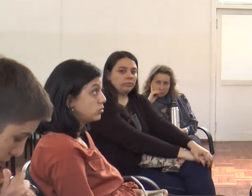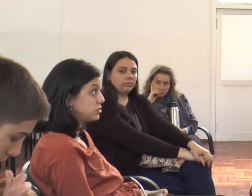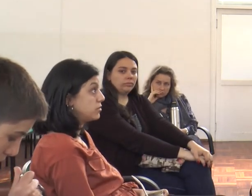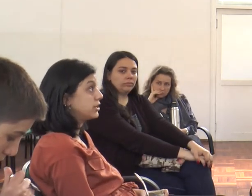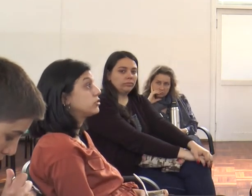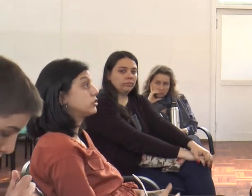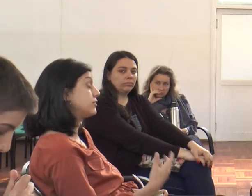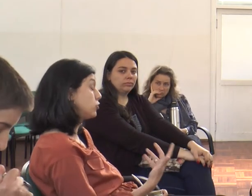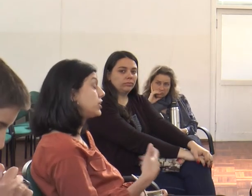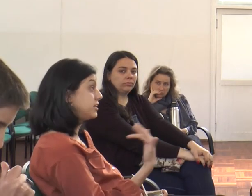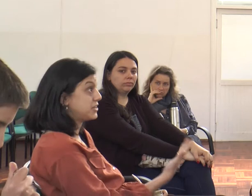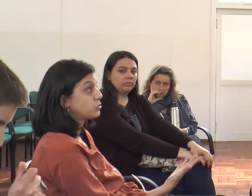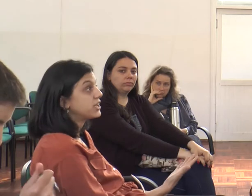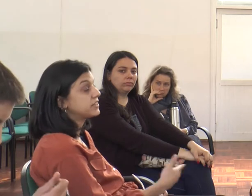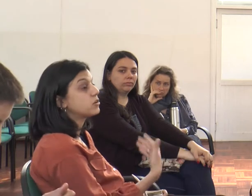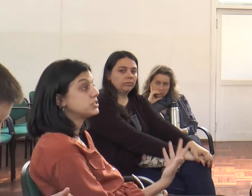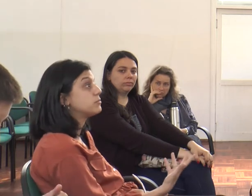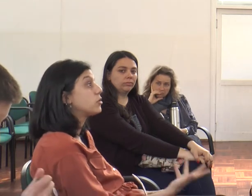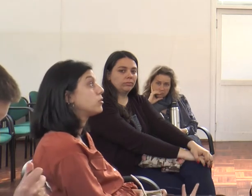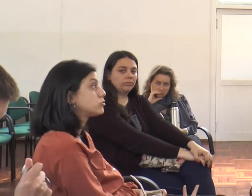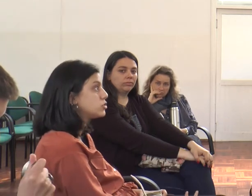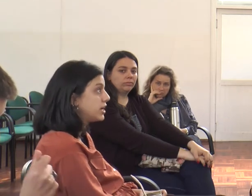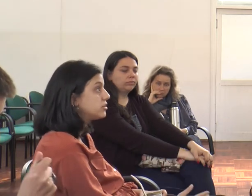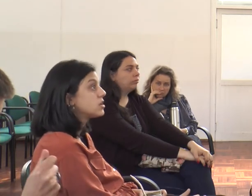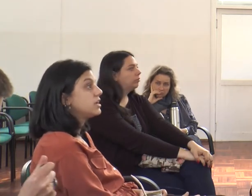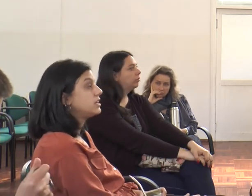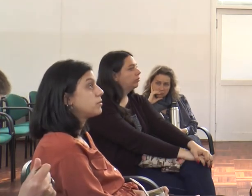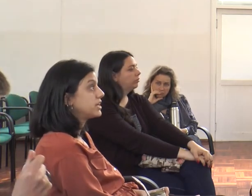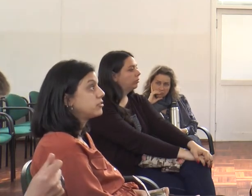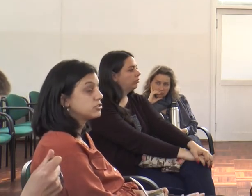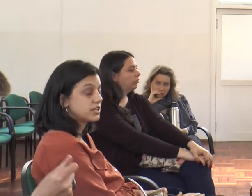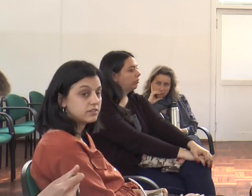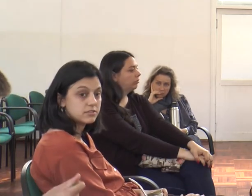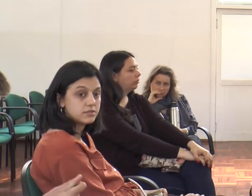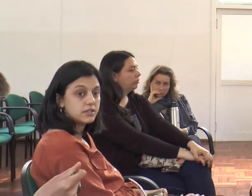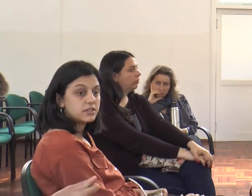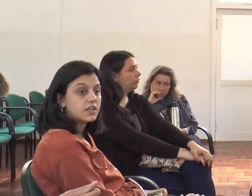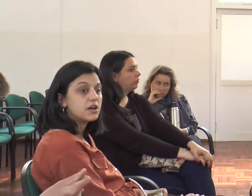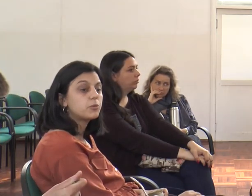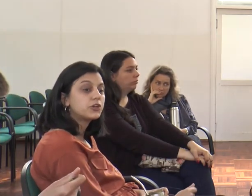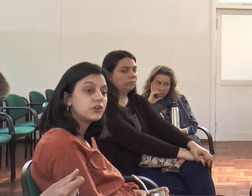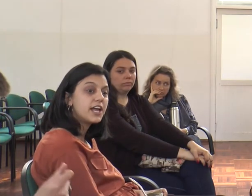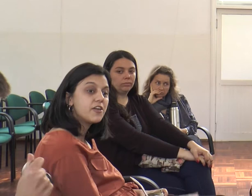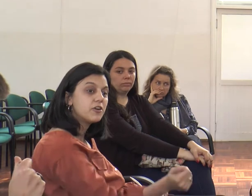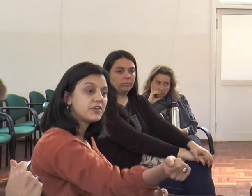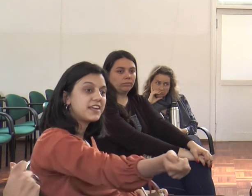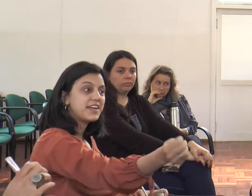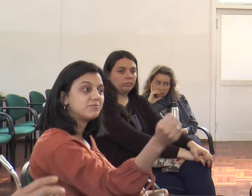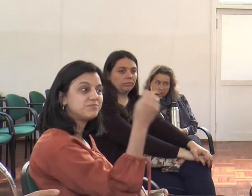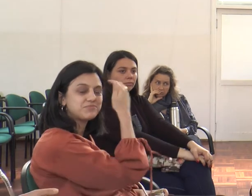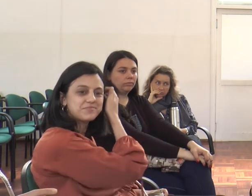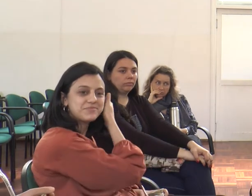educación inclusiva, ¿no? Tanto en estudiantes, como decíamos, como en funcionarios y también en docentes. ¿Tá? Por otro lado,